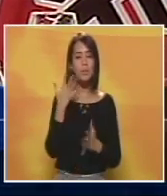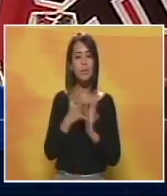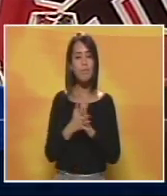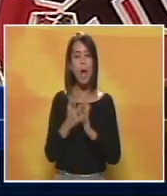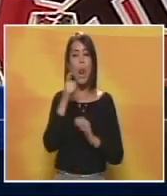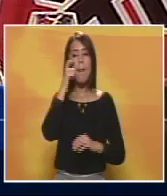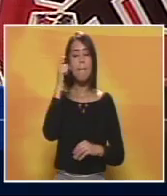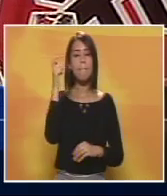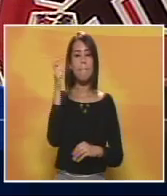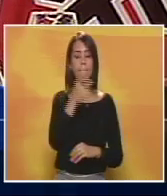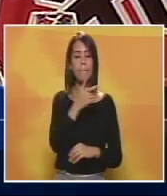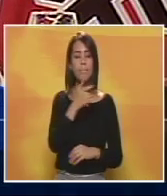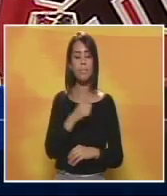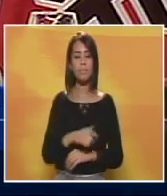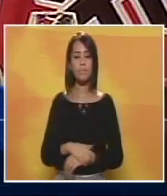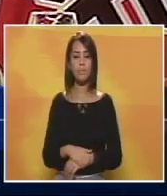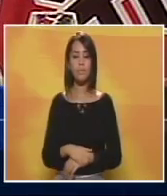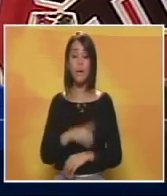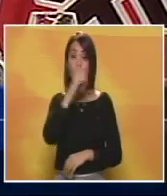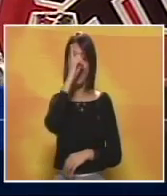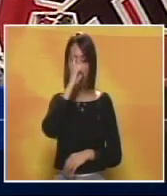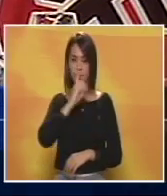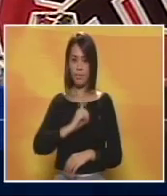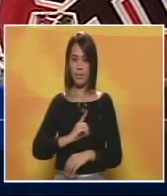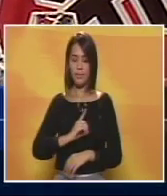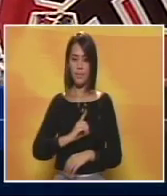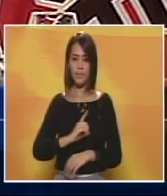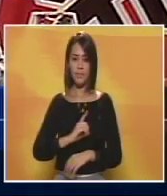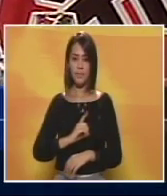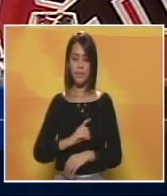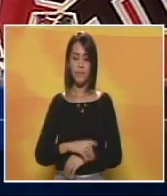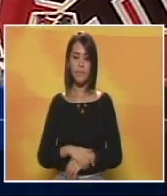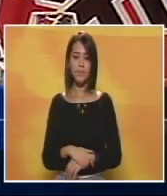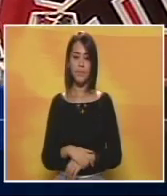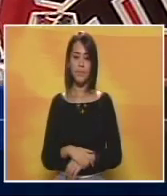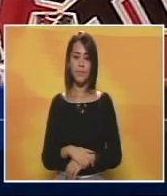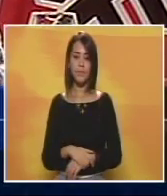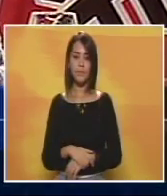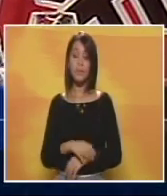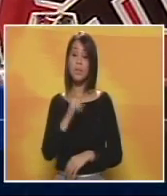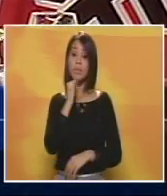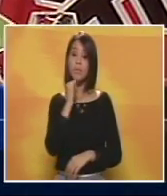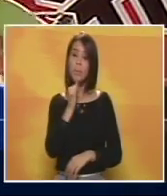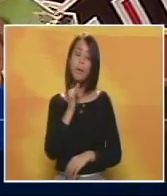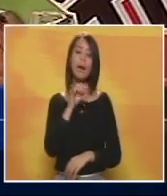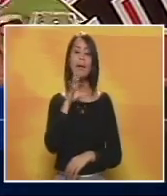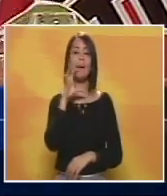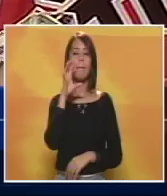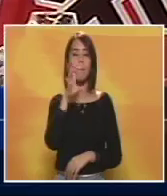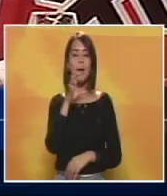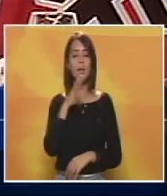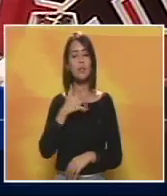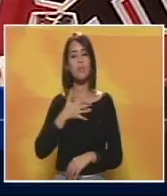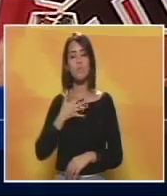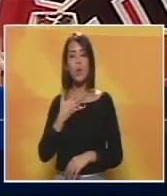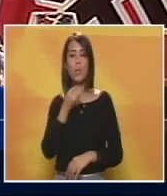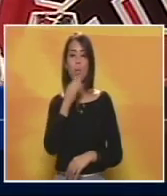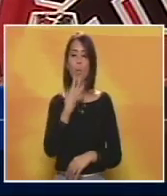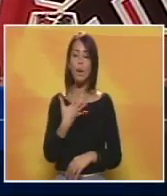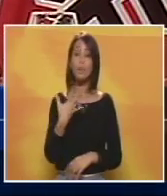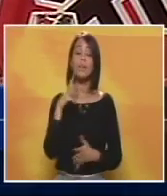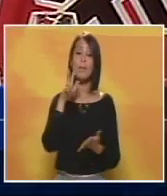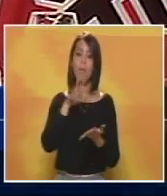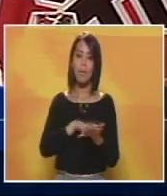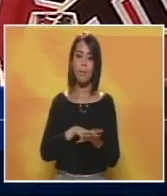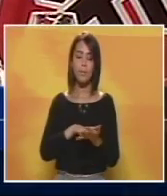la población con algún tipo de discapacidad. En este sentido, podemos anunciarle al país con gran satisfacción que hemos